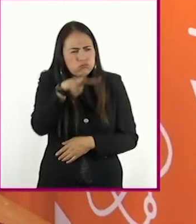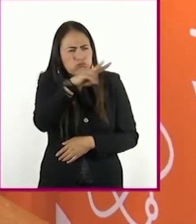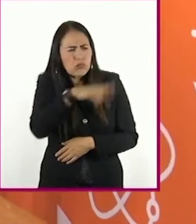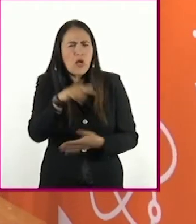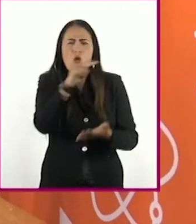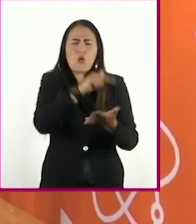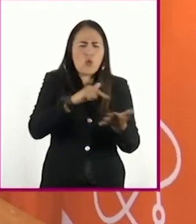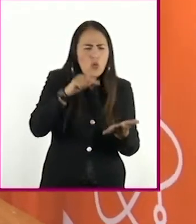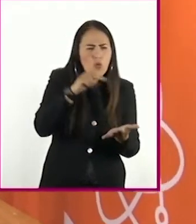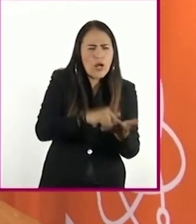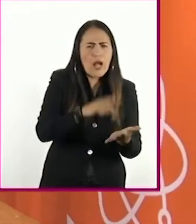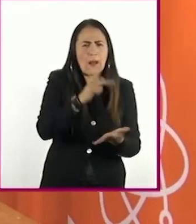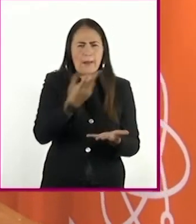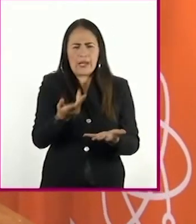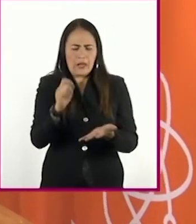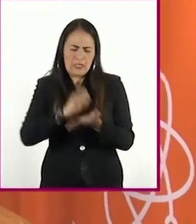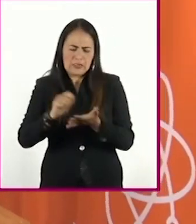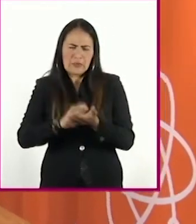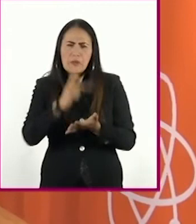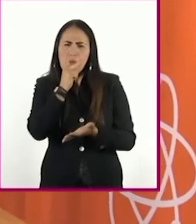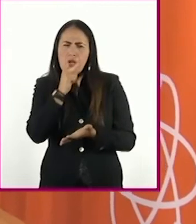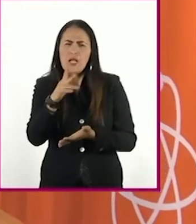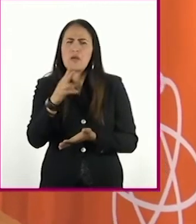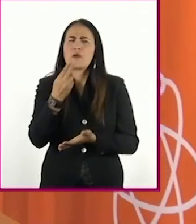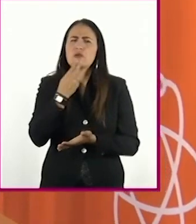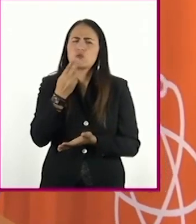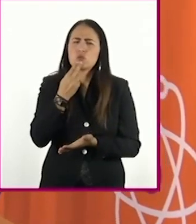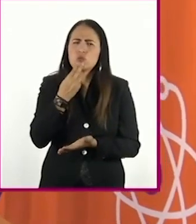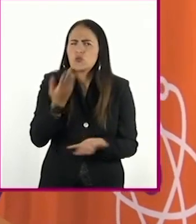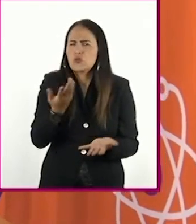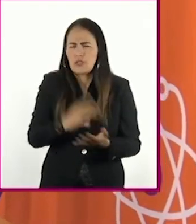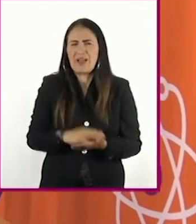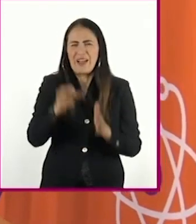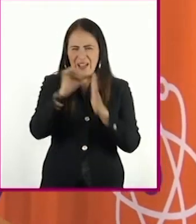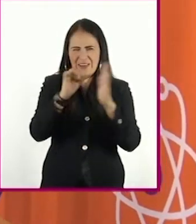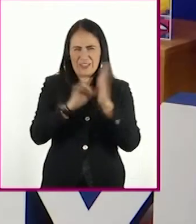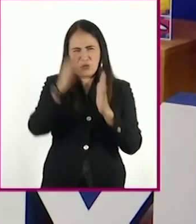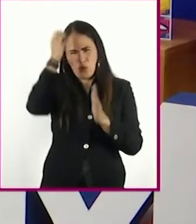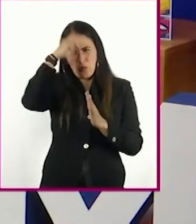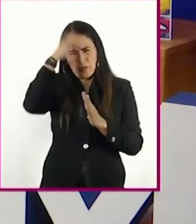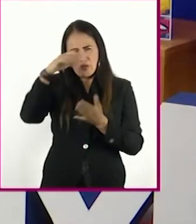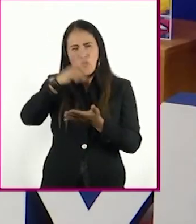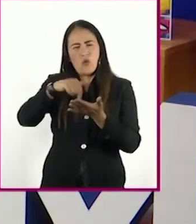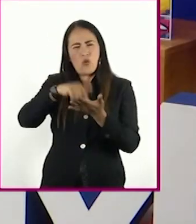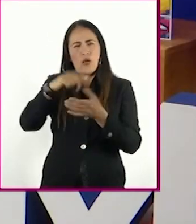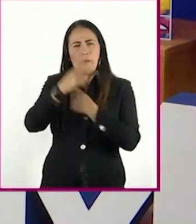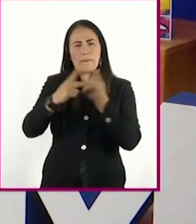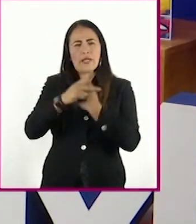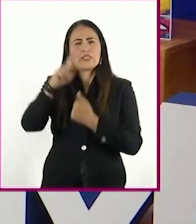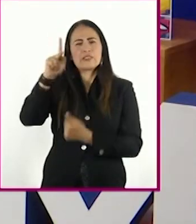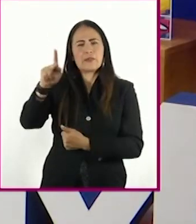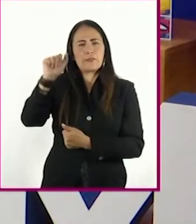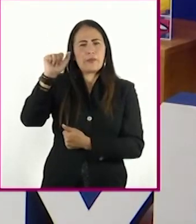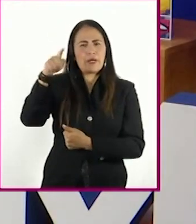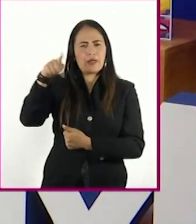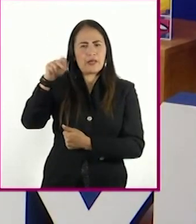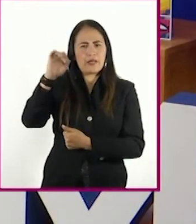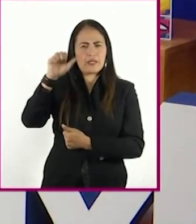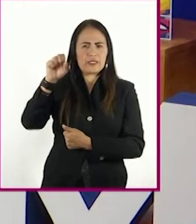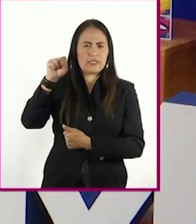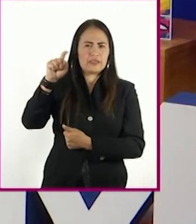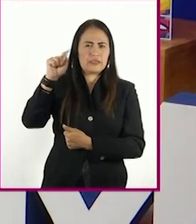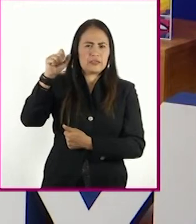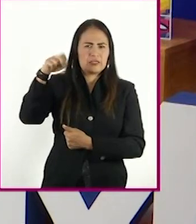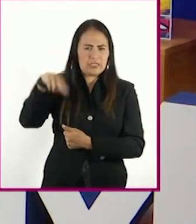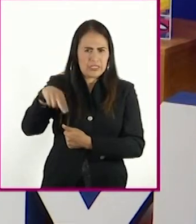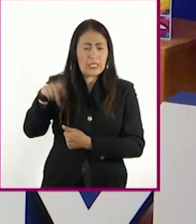los que habla. Observemos un artículo de opinión escrito en Pakistán y donde puede parecer